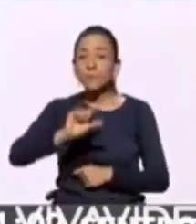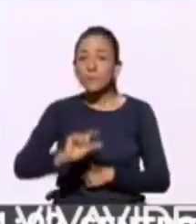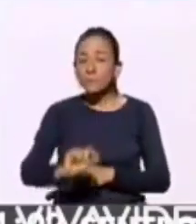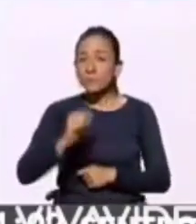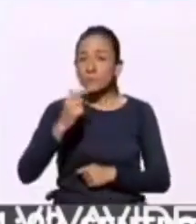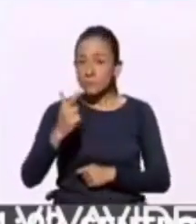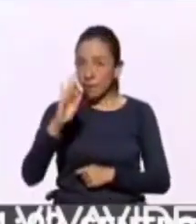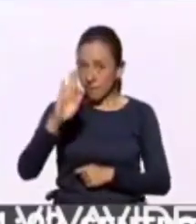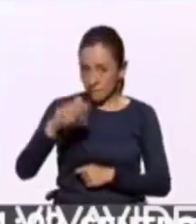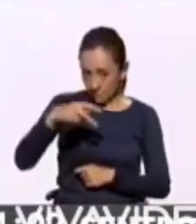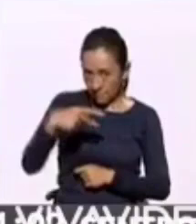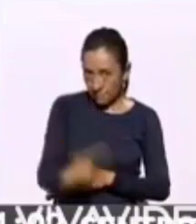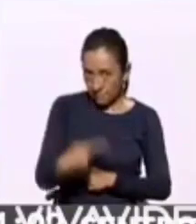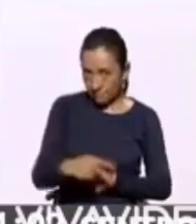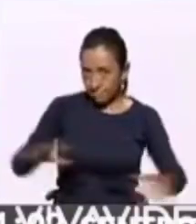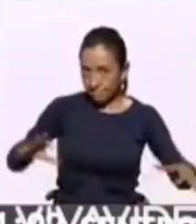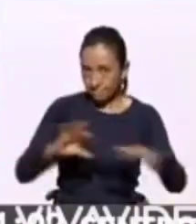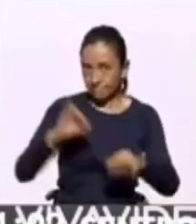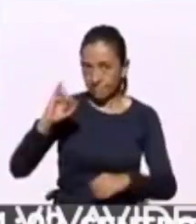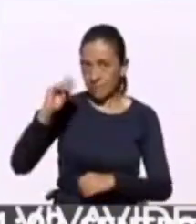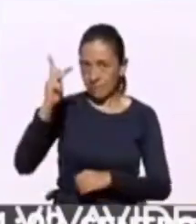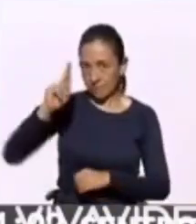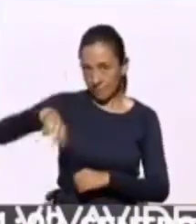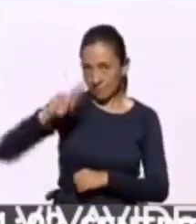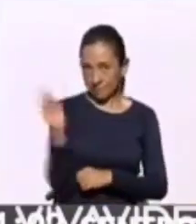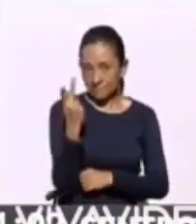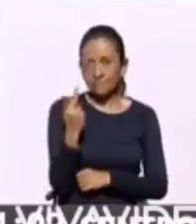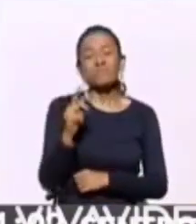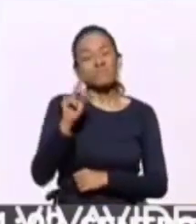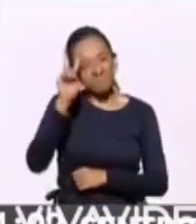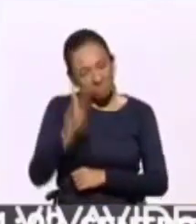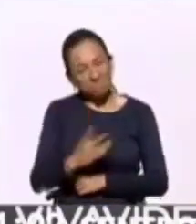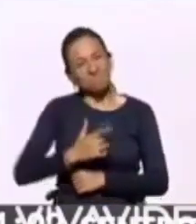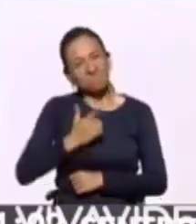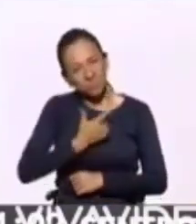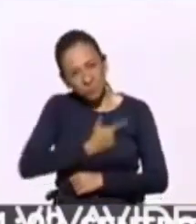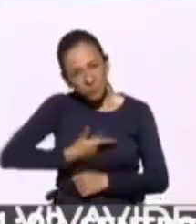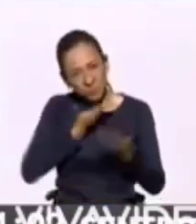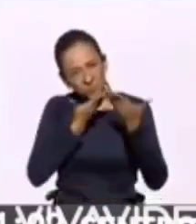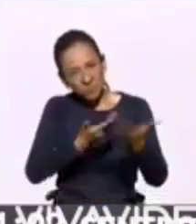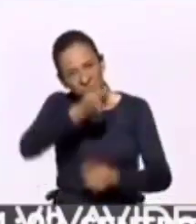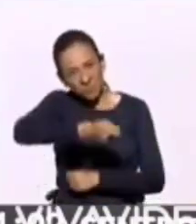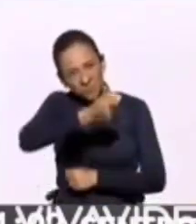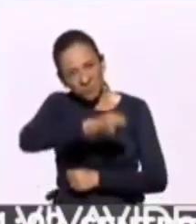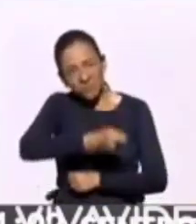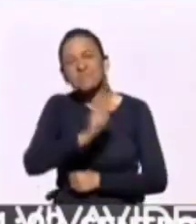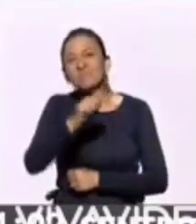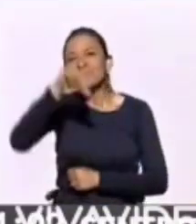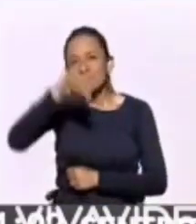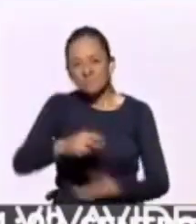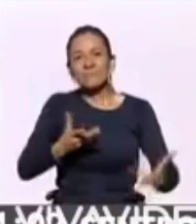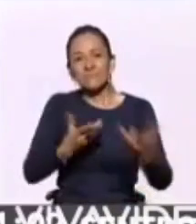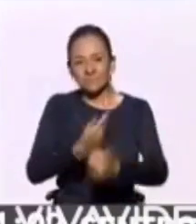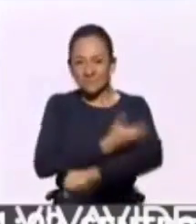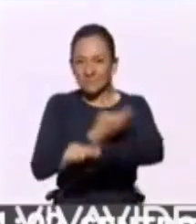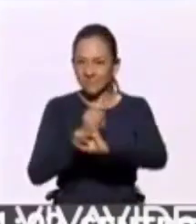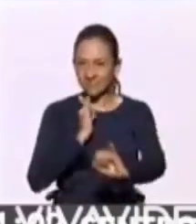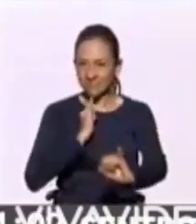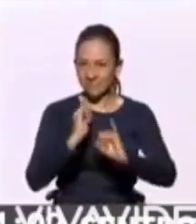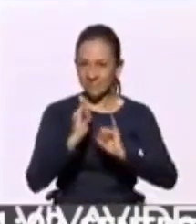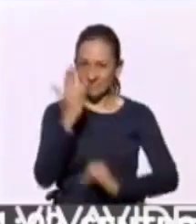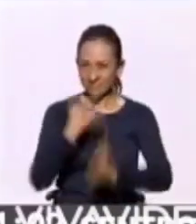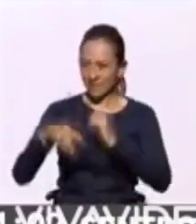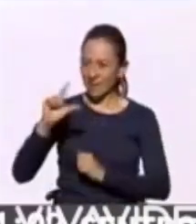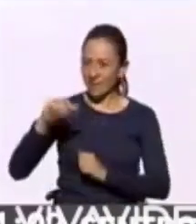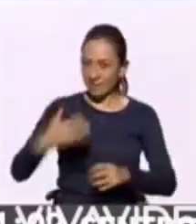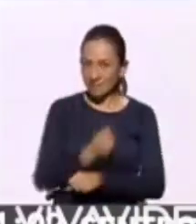la frecuencia de radio del Instituto Politécnico Nacional. Un gusto saludar a Adriana Rodríguez, que nos acompaña en la interpretación en lengua de